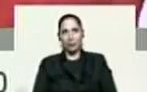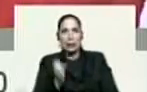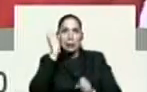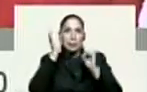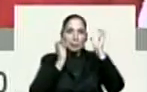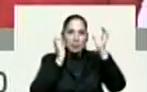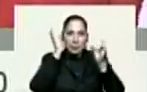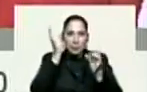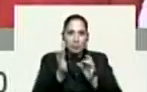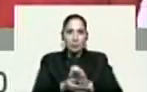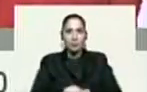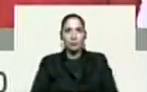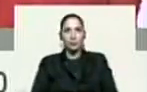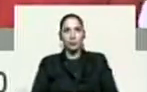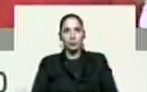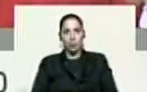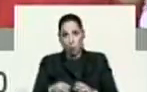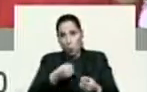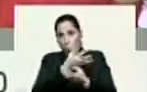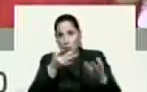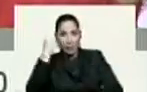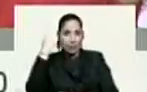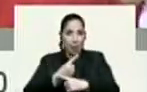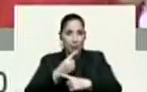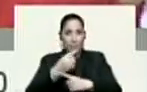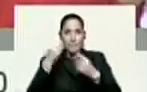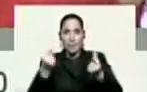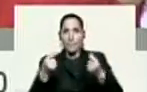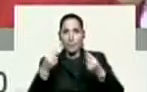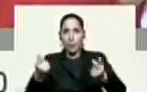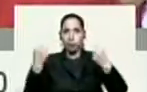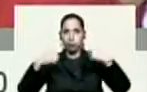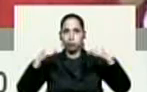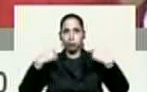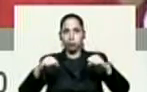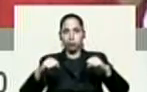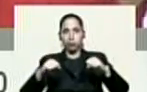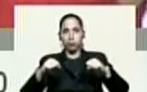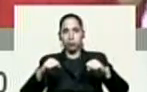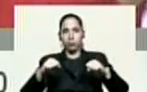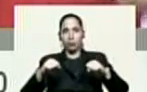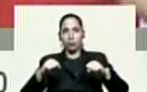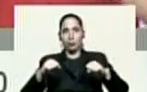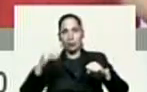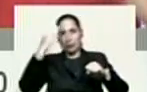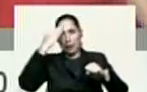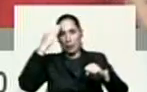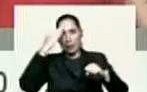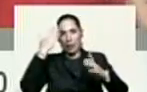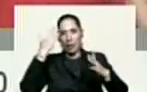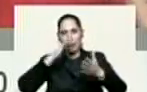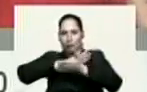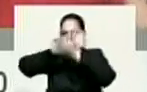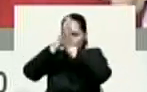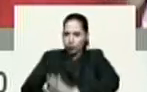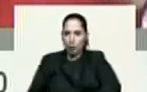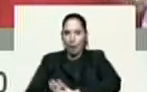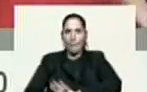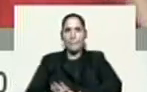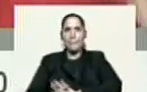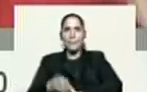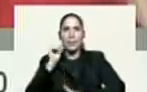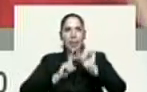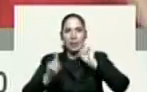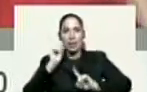Inventaron. Y ustedes deben estar preparados para rebatir y para demoler la mentira. Todos debemos